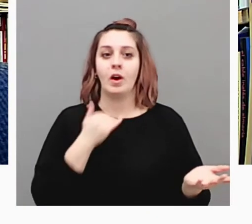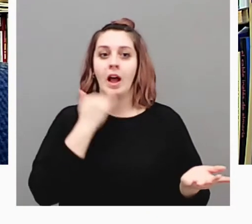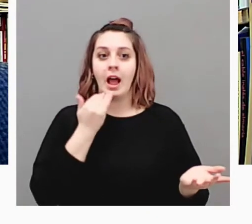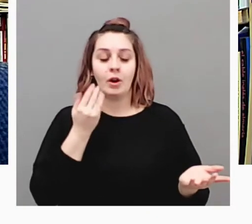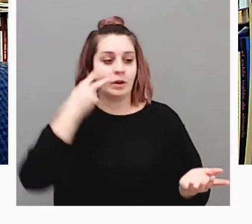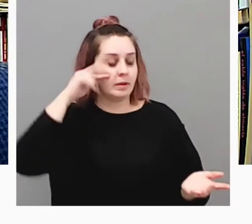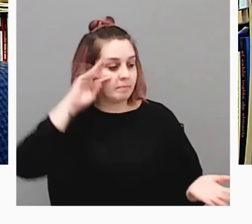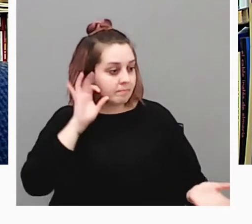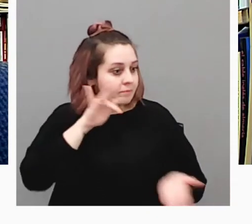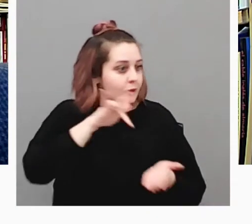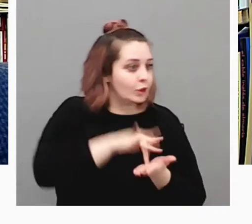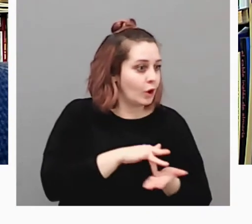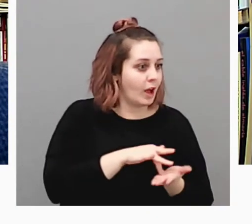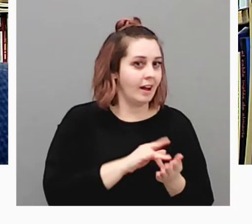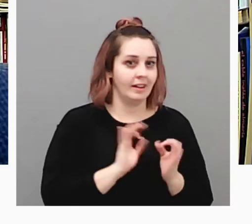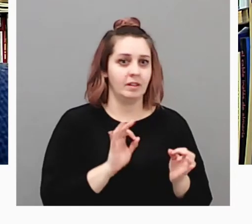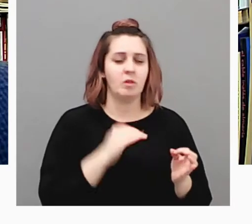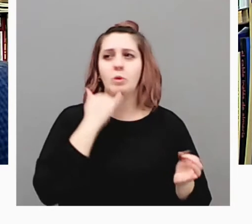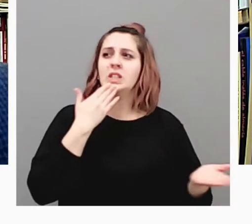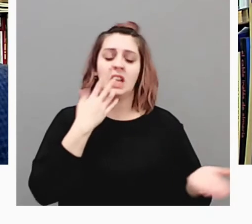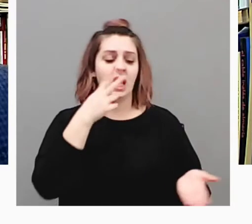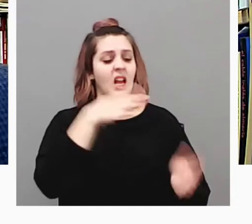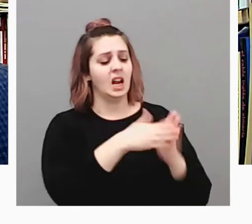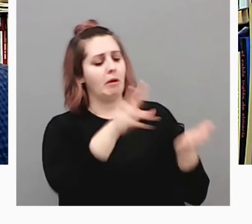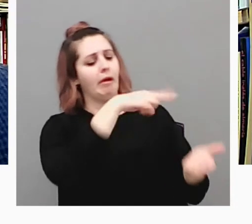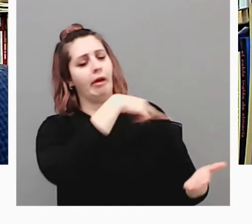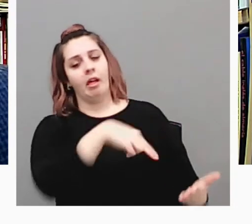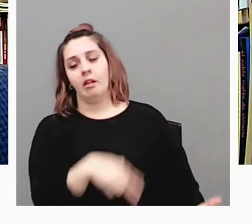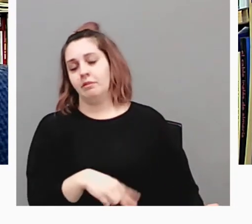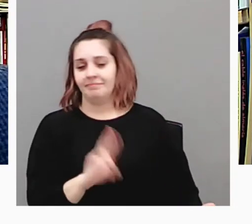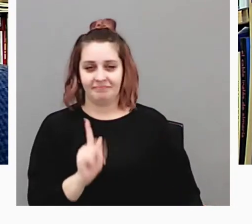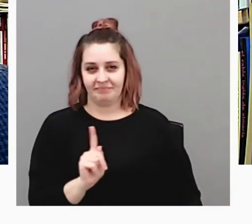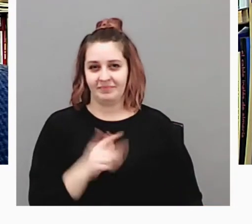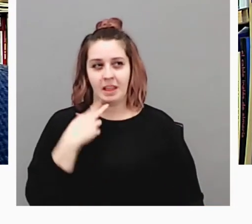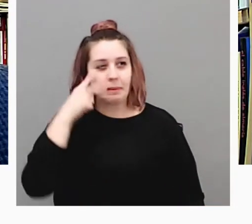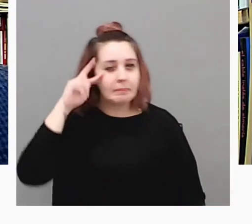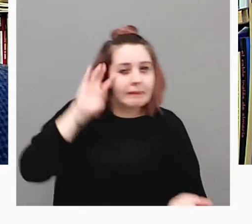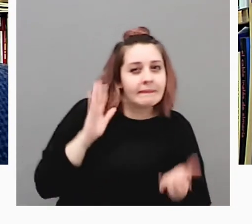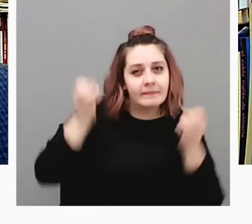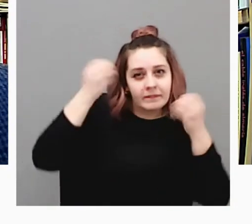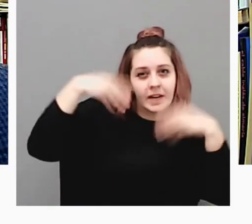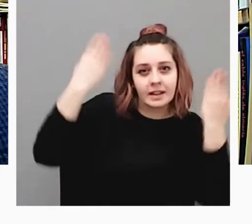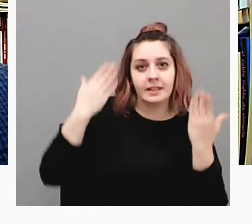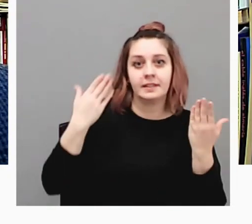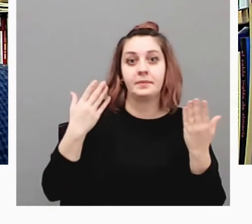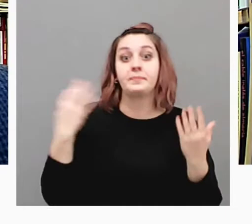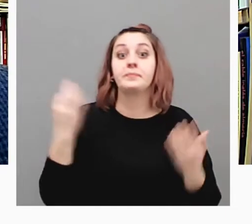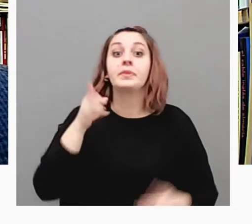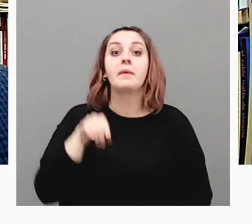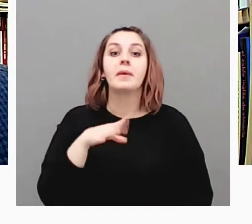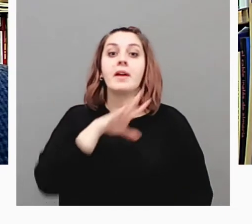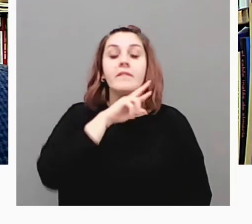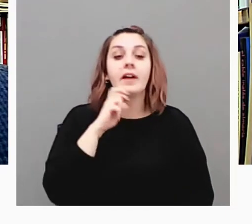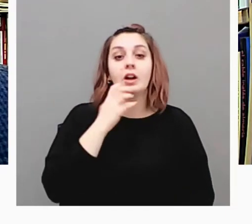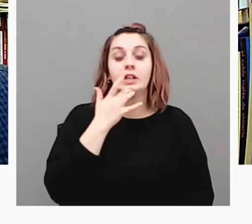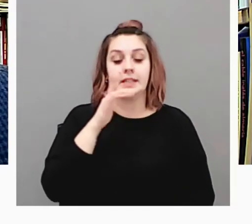experiencial, que sea una experiencia, que no sea como leer un libro. También se valora mucho cuando la visita